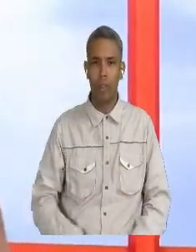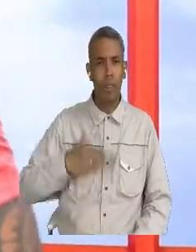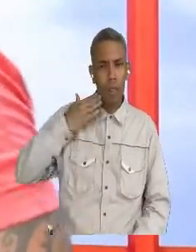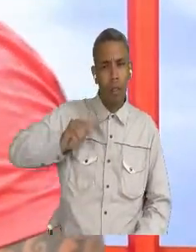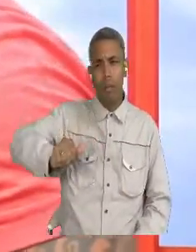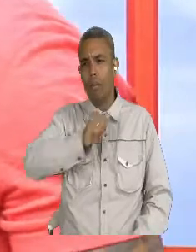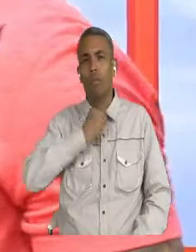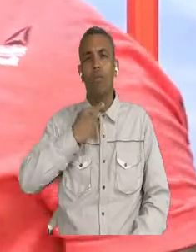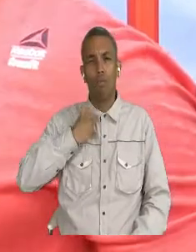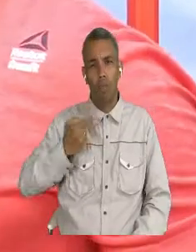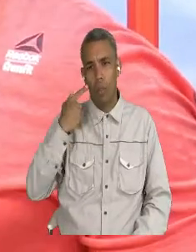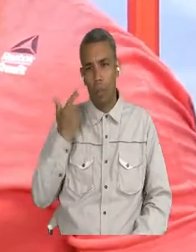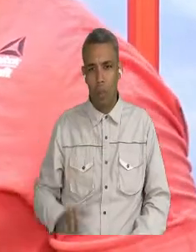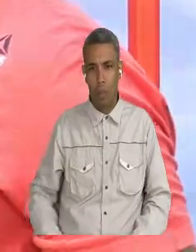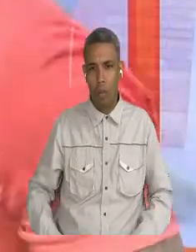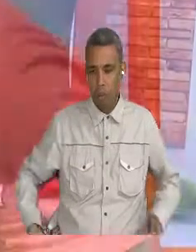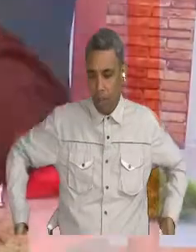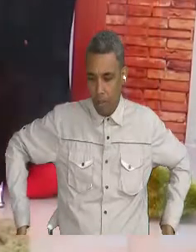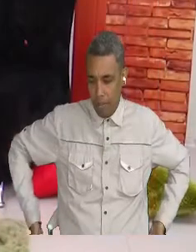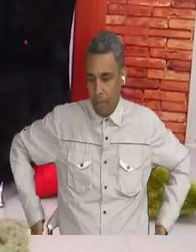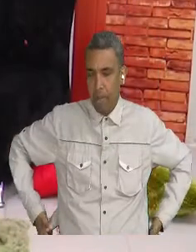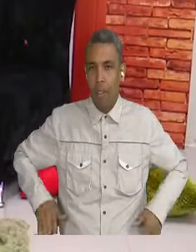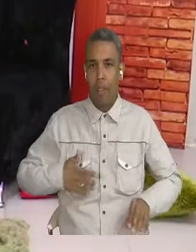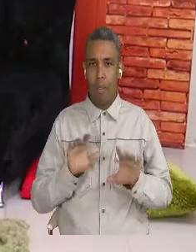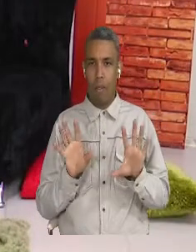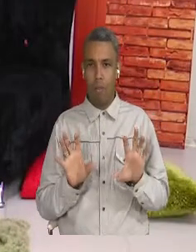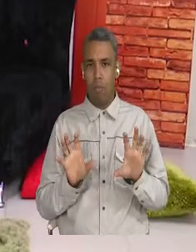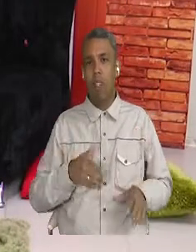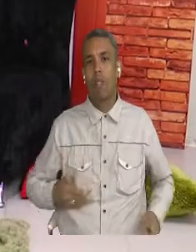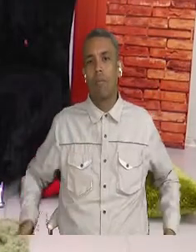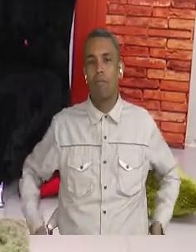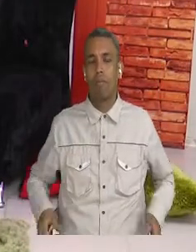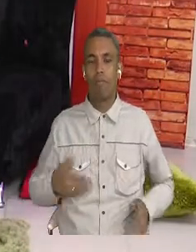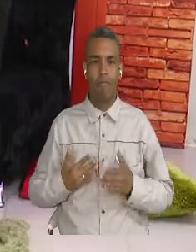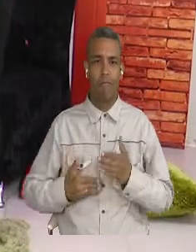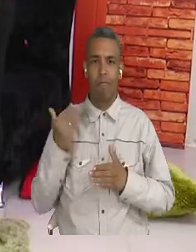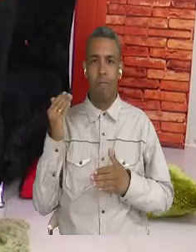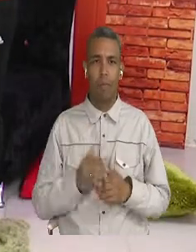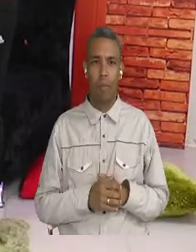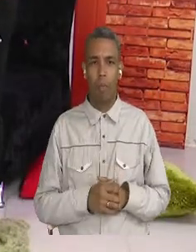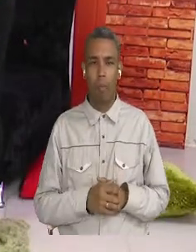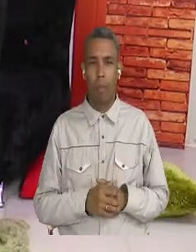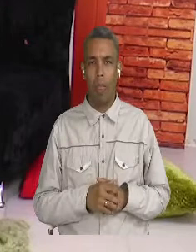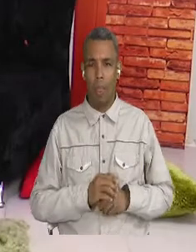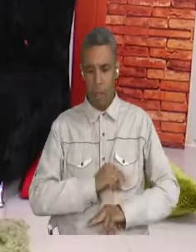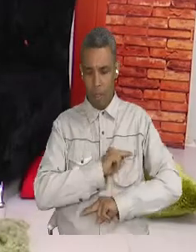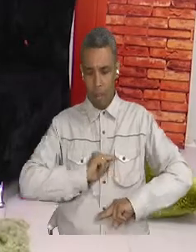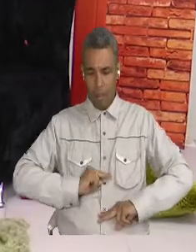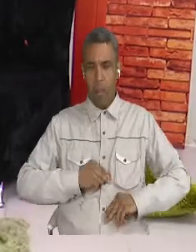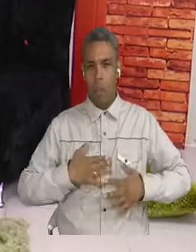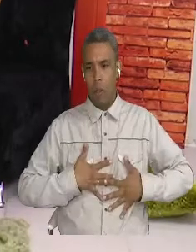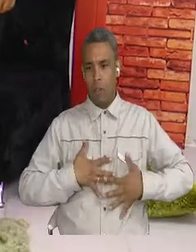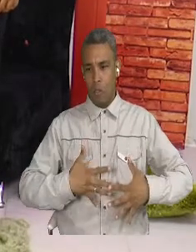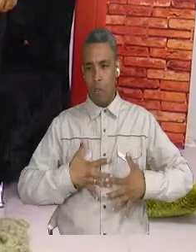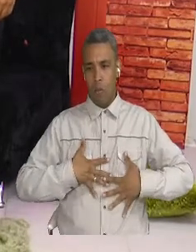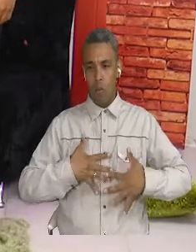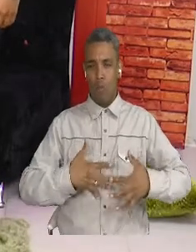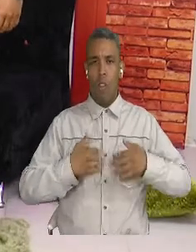cuádriceps, glúteo y la parte abdominal. Recuerde que la parte abdominal se trabaja desde que estamos respirando. ¿Listo? Bueno, entonces,